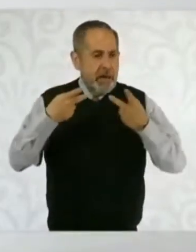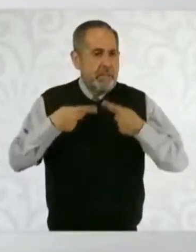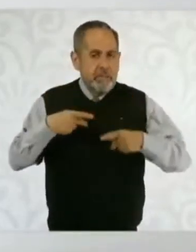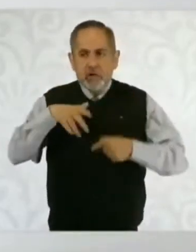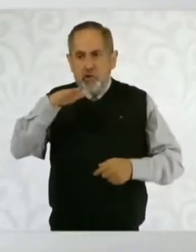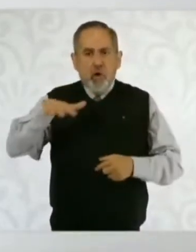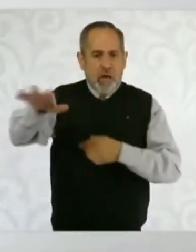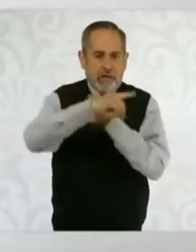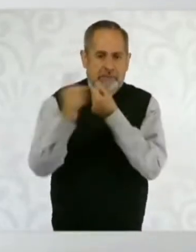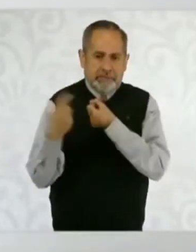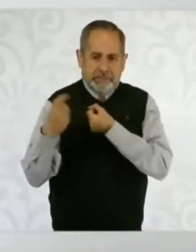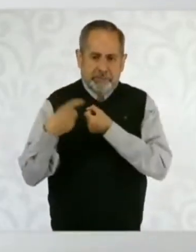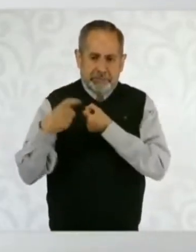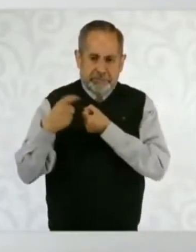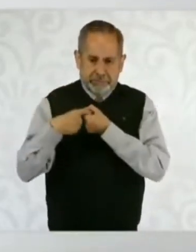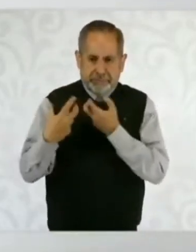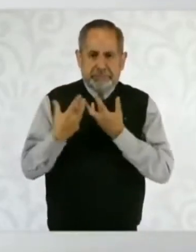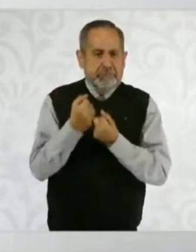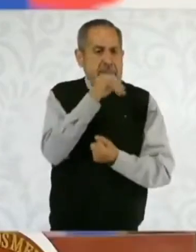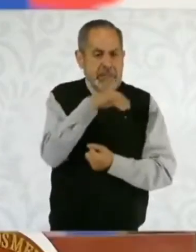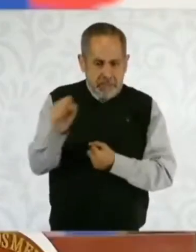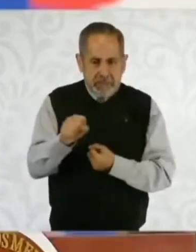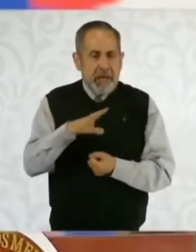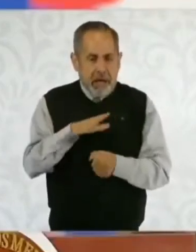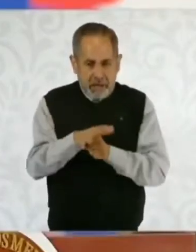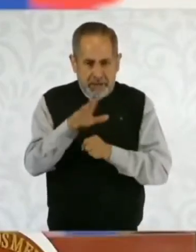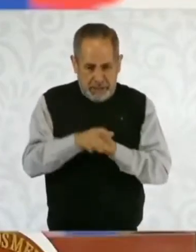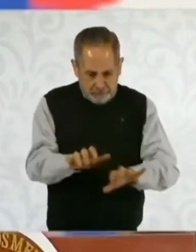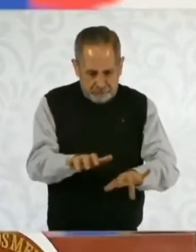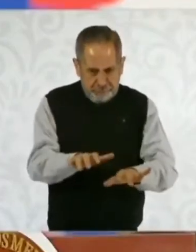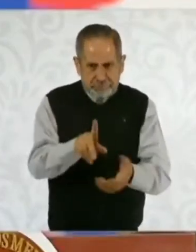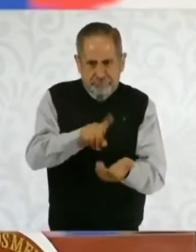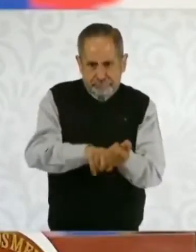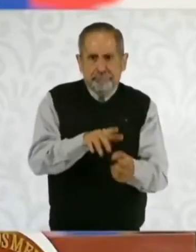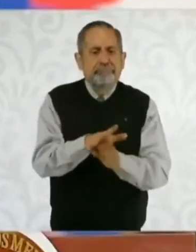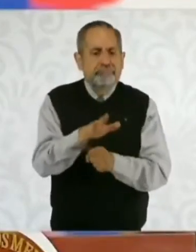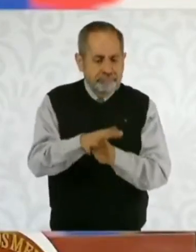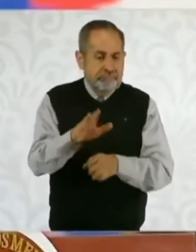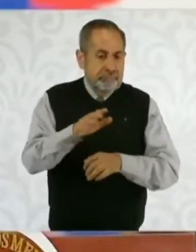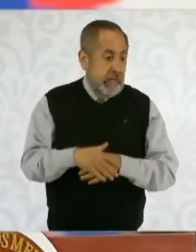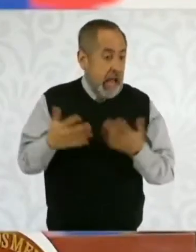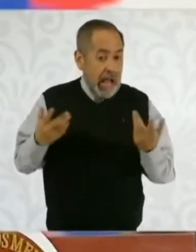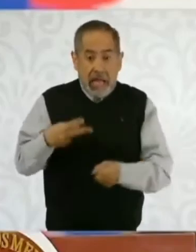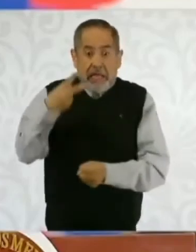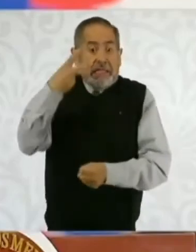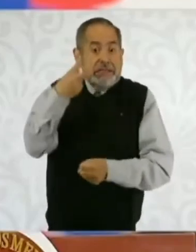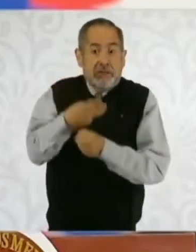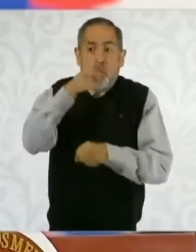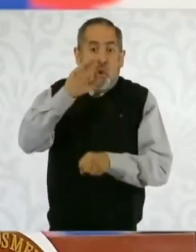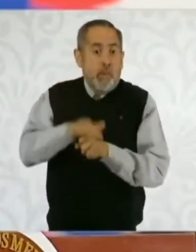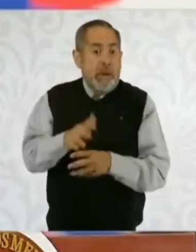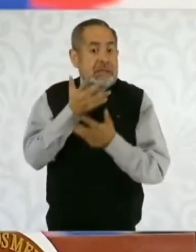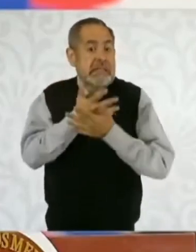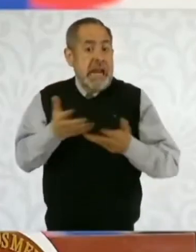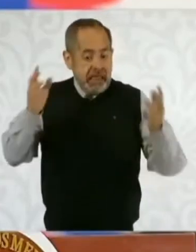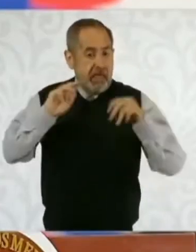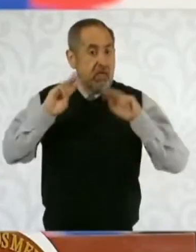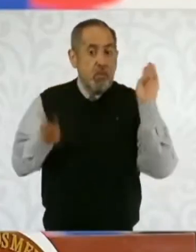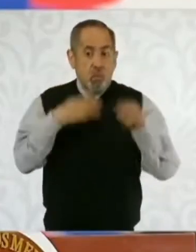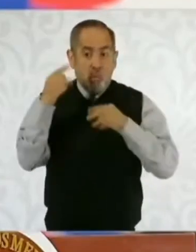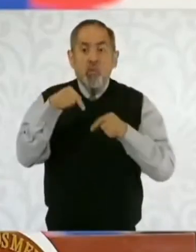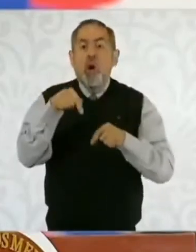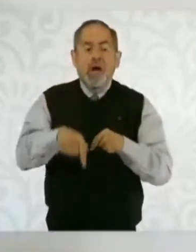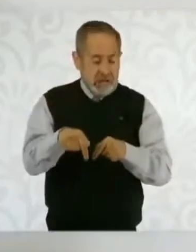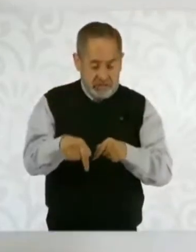de derechohabientes del Seguro Social. Esto nos ubica como el segundo expediente clínico electrónico más grande del mundo